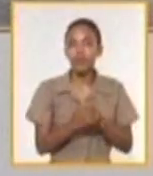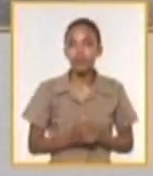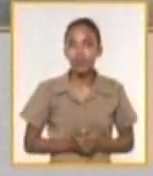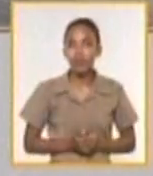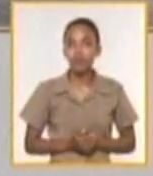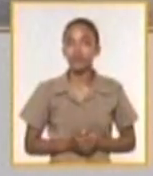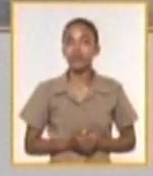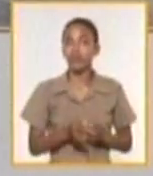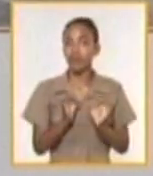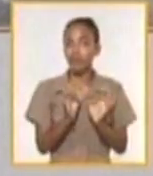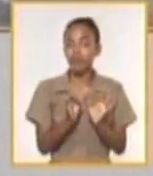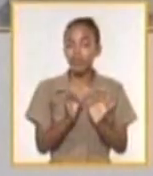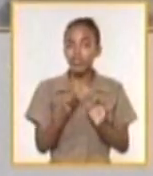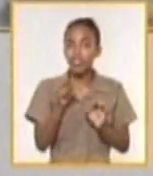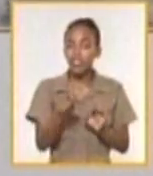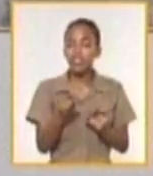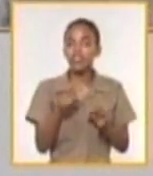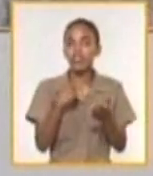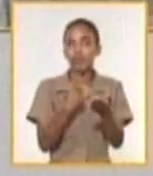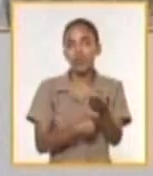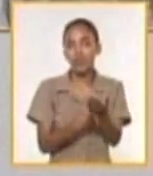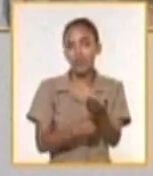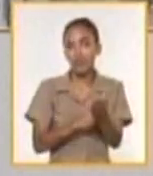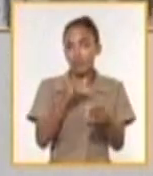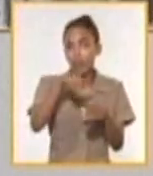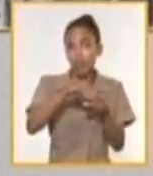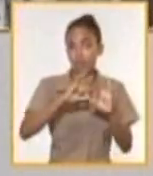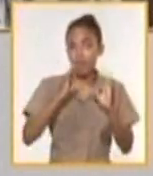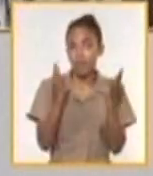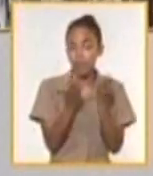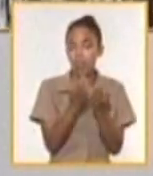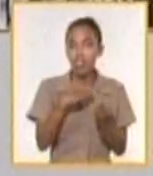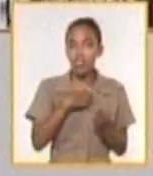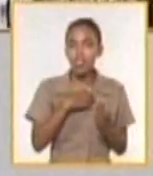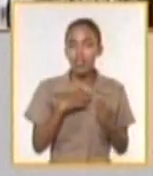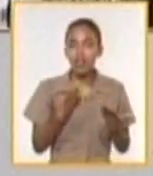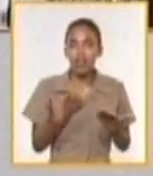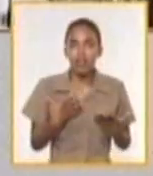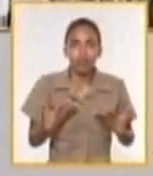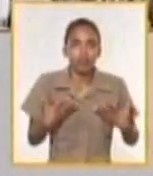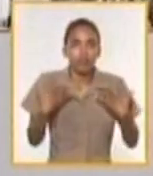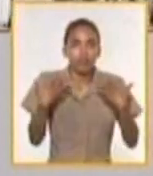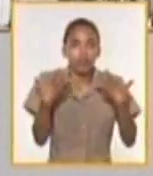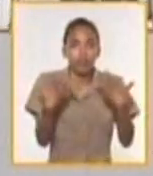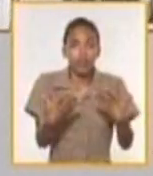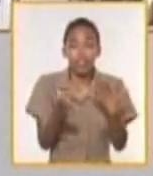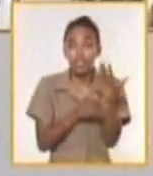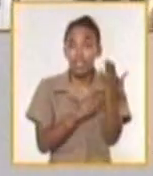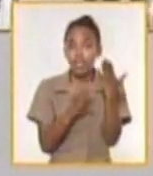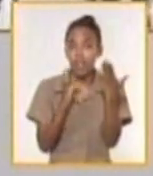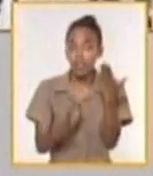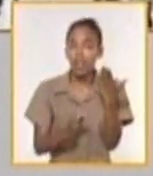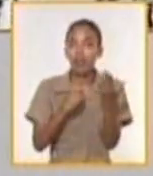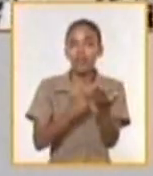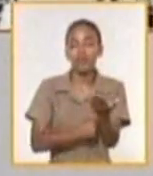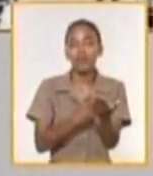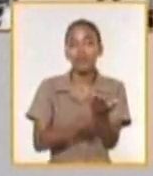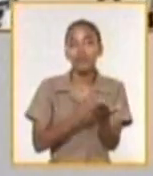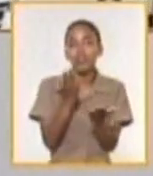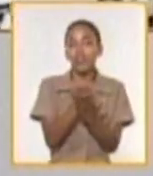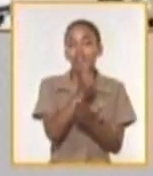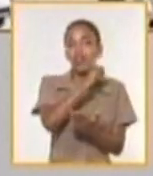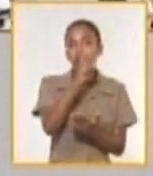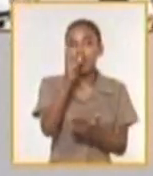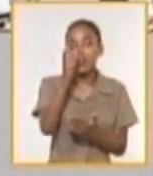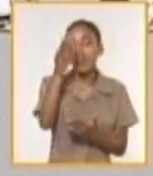esa tradición que en su familia tiene una expresión muy viva, que es la tradición de la Escuela Cubana de Pensamiento,